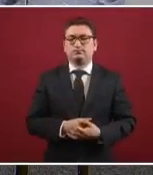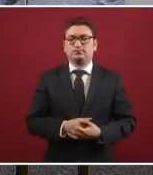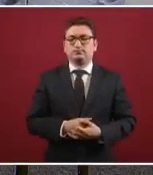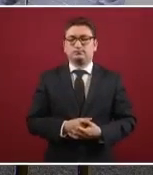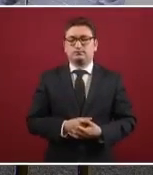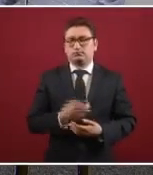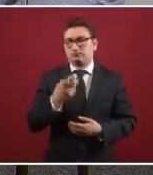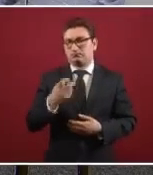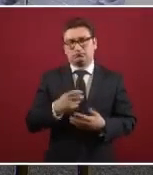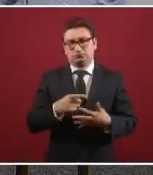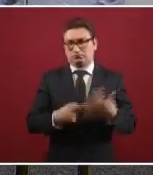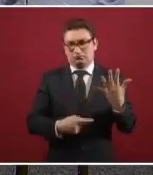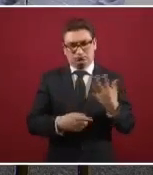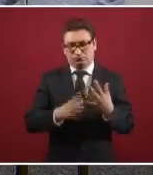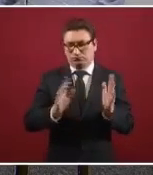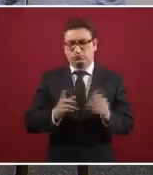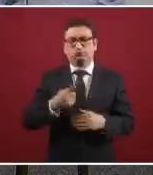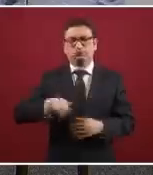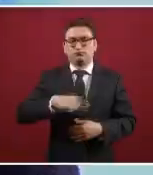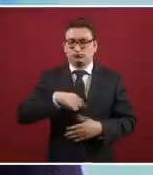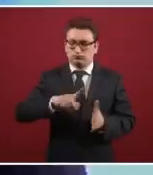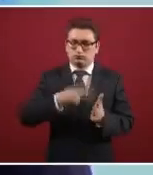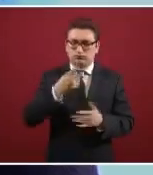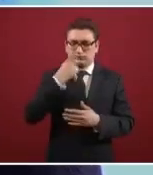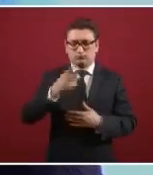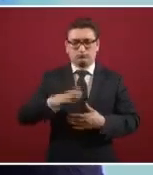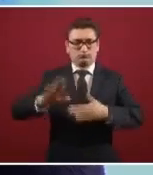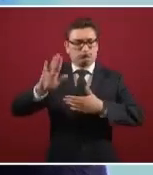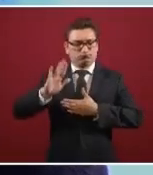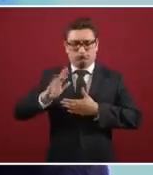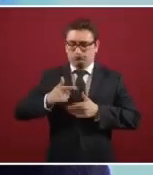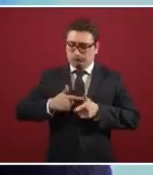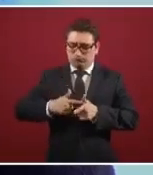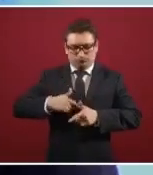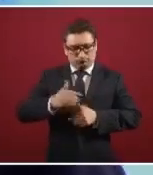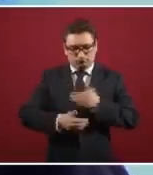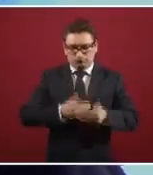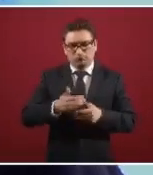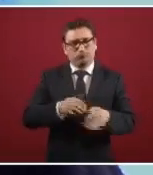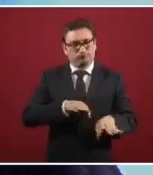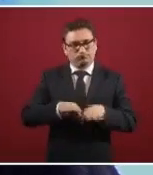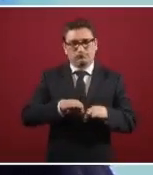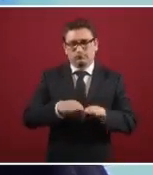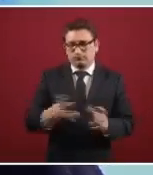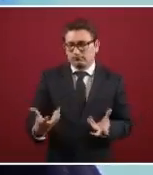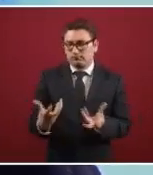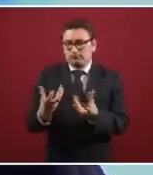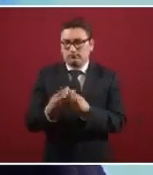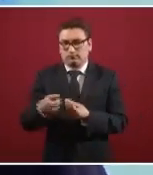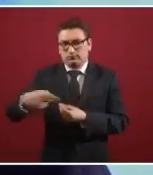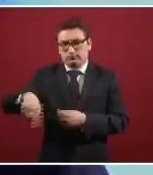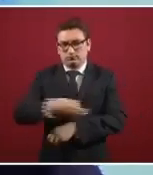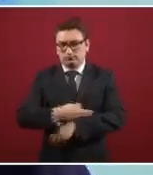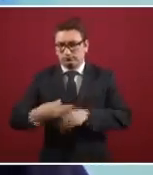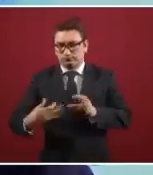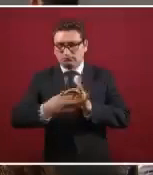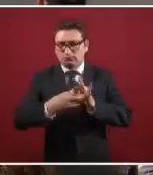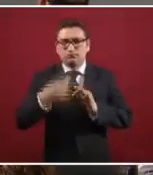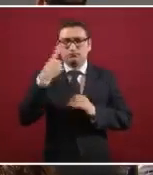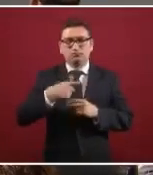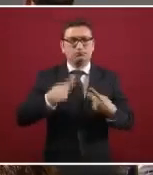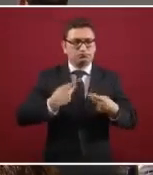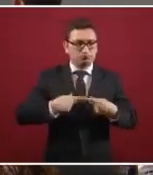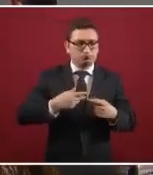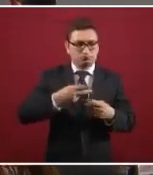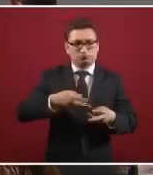Eso sería cuanto, reiterando nuestro compromiso de seguir trabajando junto con las familias en la búsqueda de las personas desaparecidas. Con